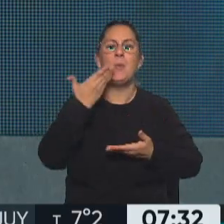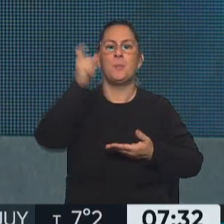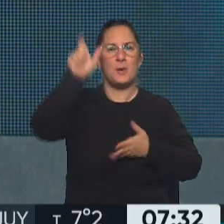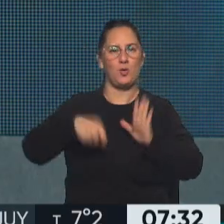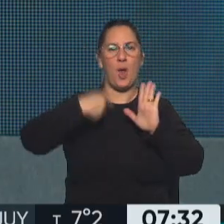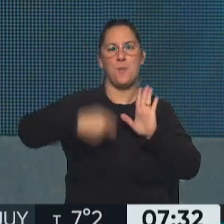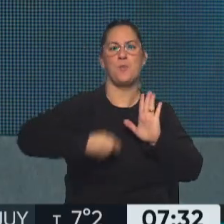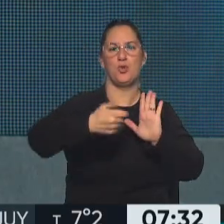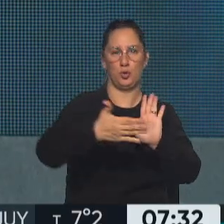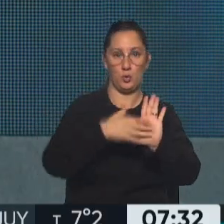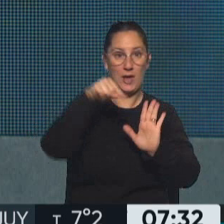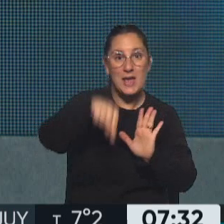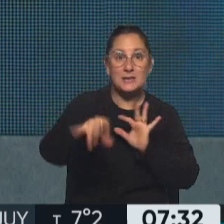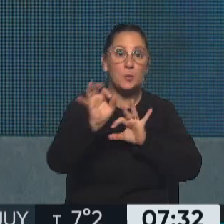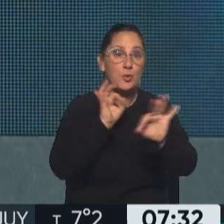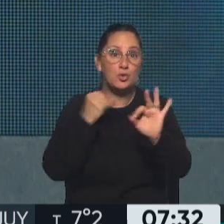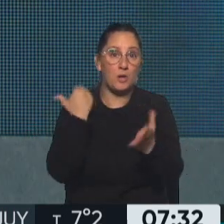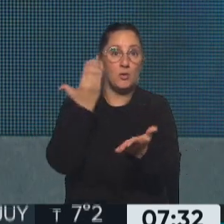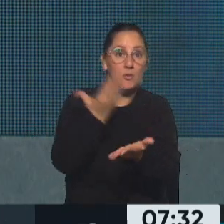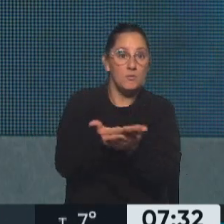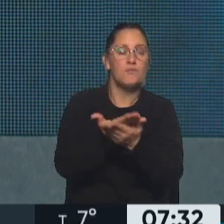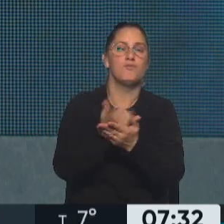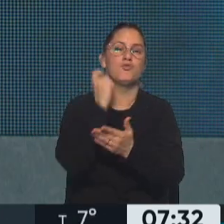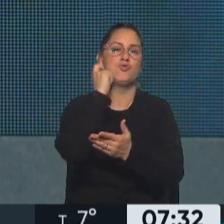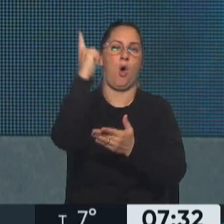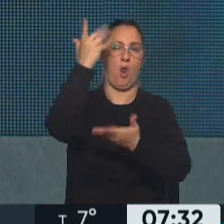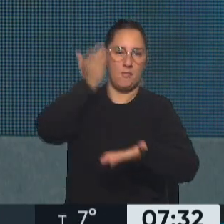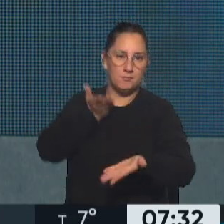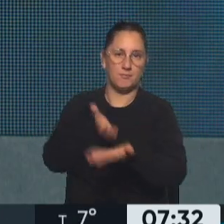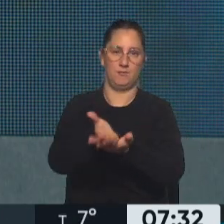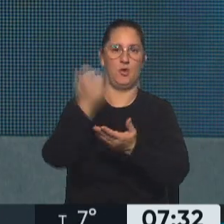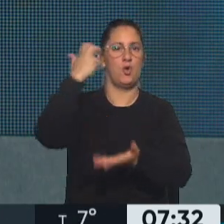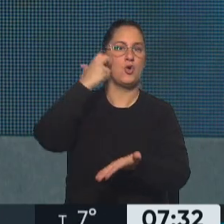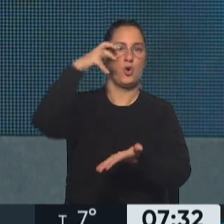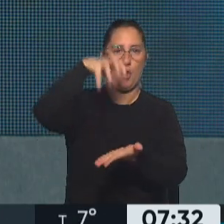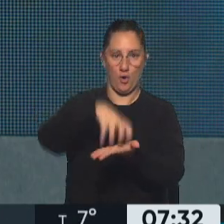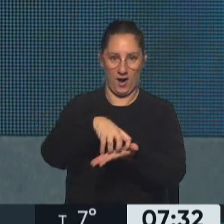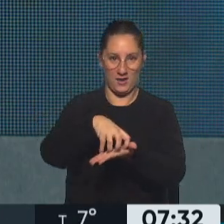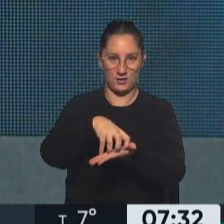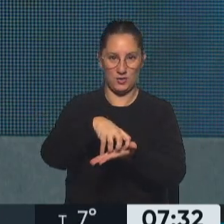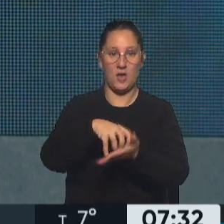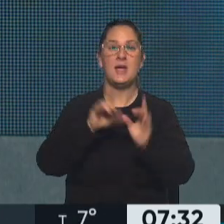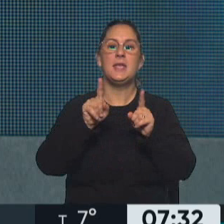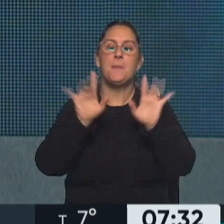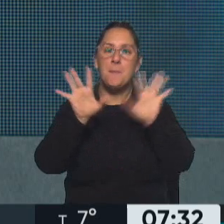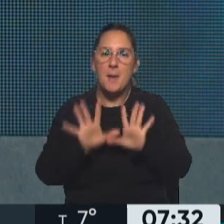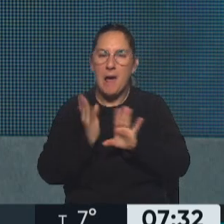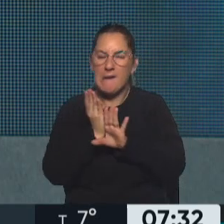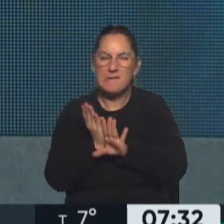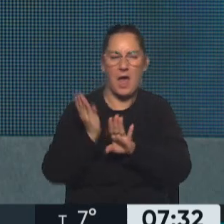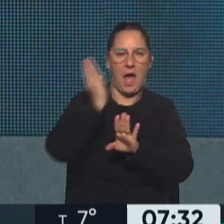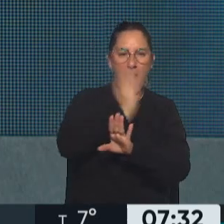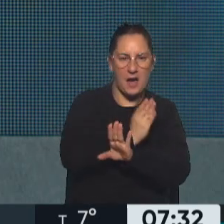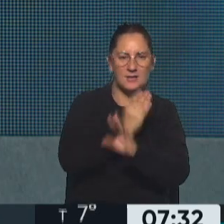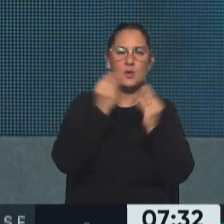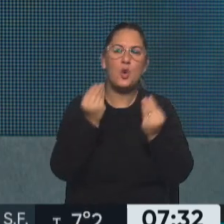monotributistas y de este proyecto que finalmente ha logrado consenso para presentarse en el Congreso Nacional y anticipar justamente